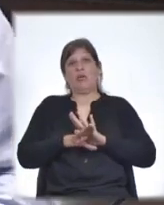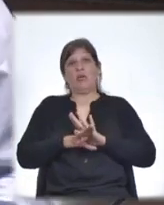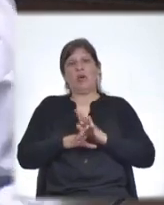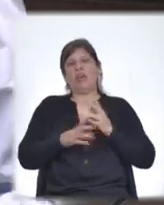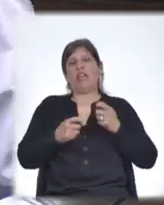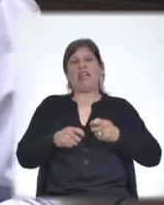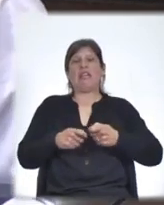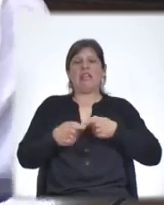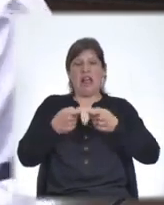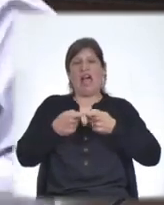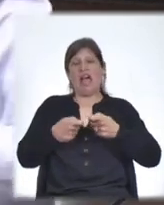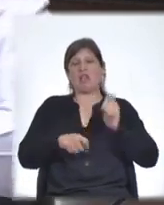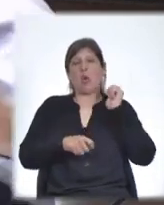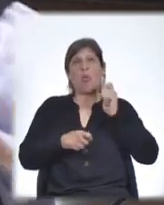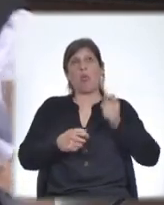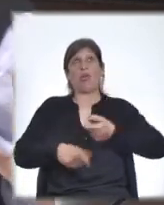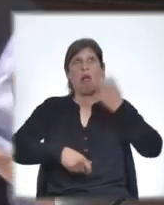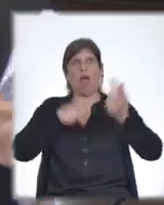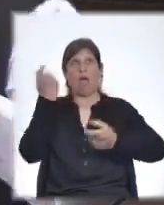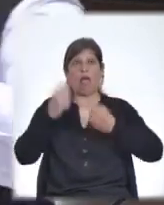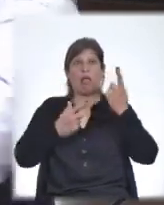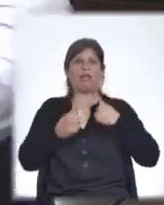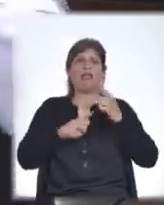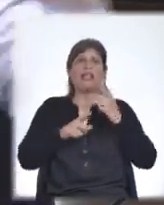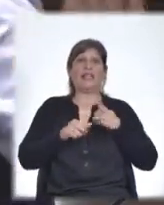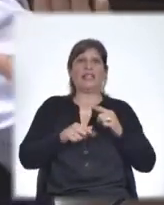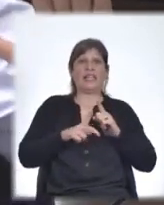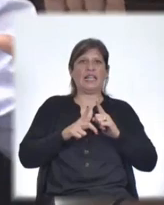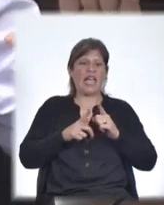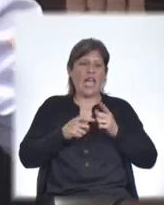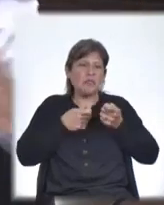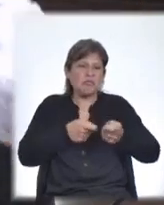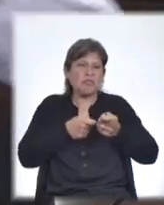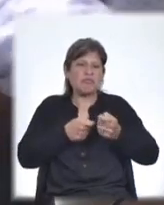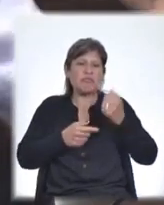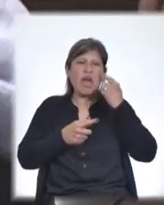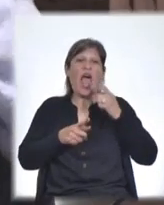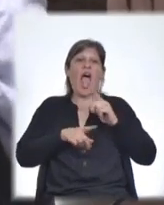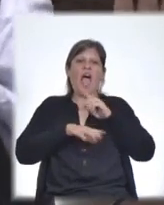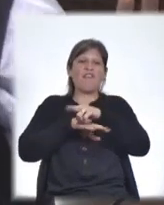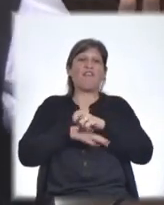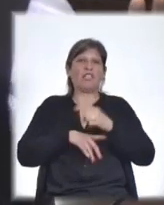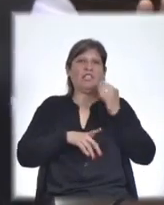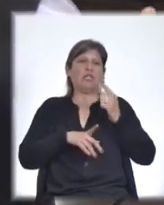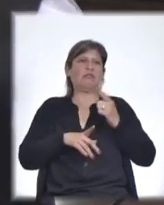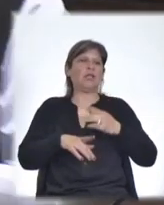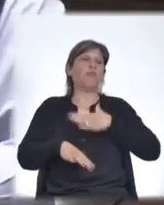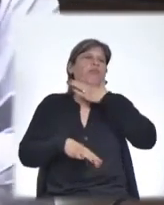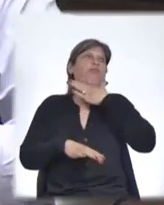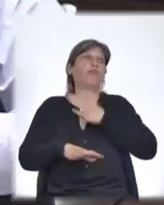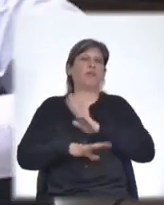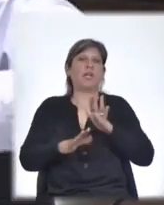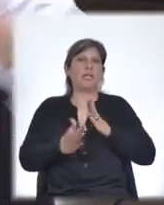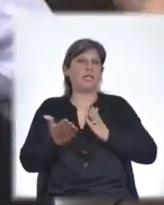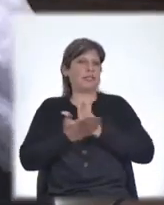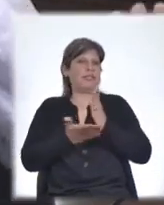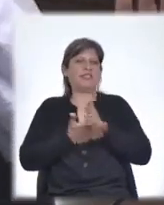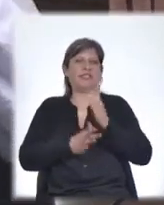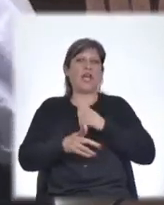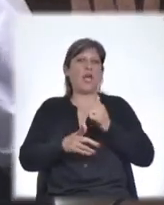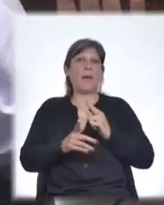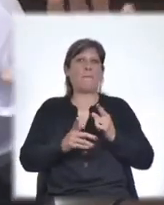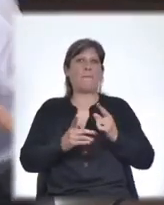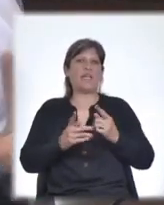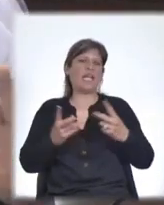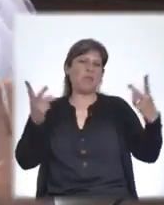gasto público viene de la mano de una presión fiscal que es asfixiante por axioma y definición, siempre, y limita las